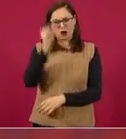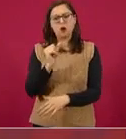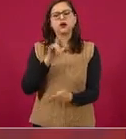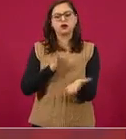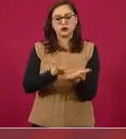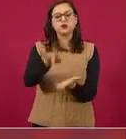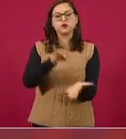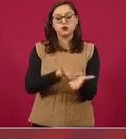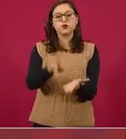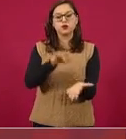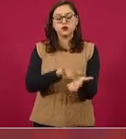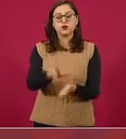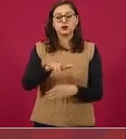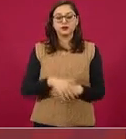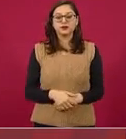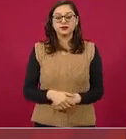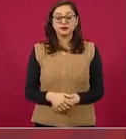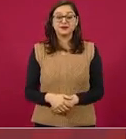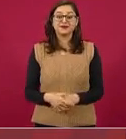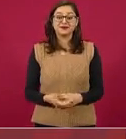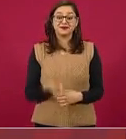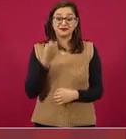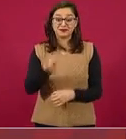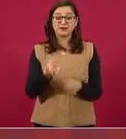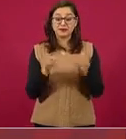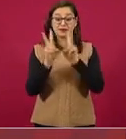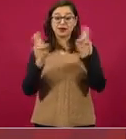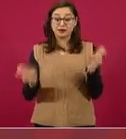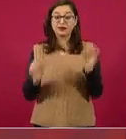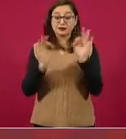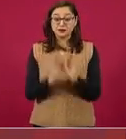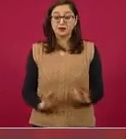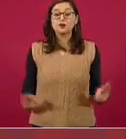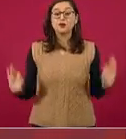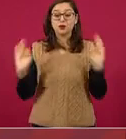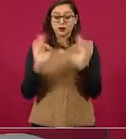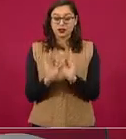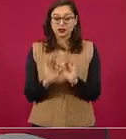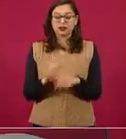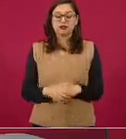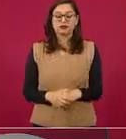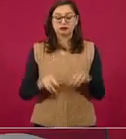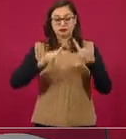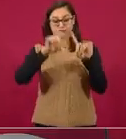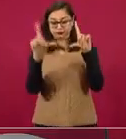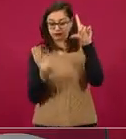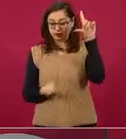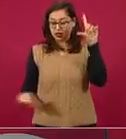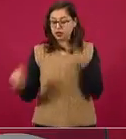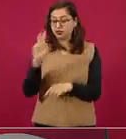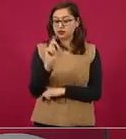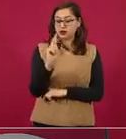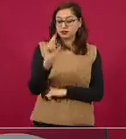eléctrica. Esto es importante. De 32,